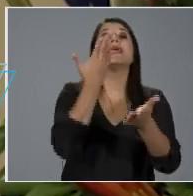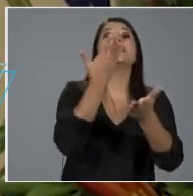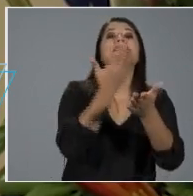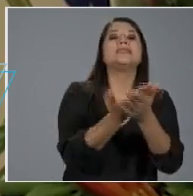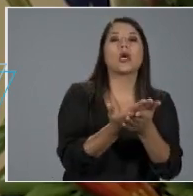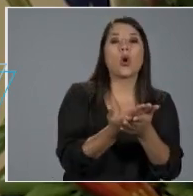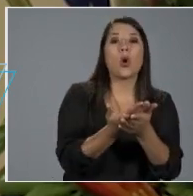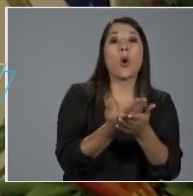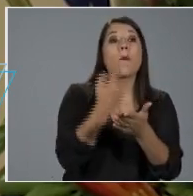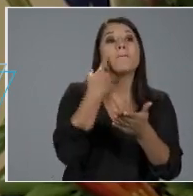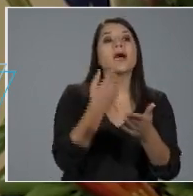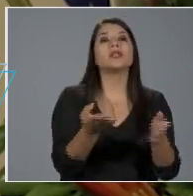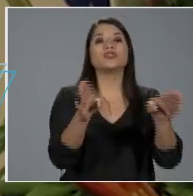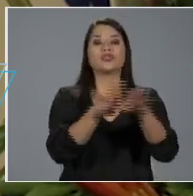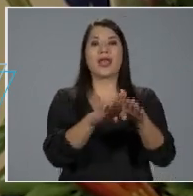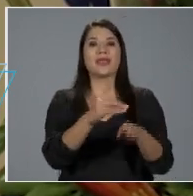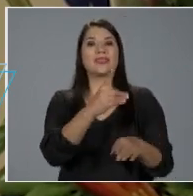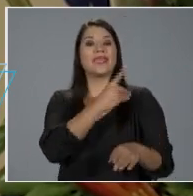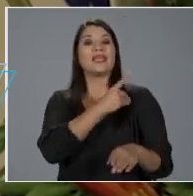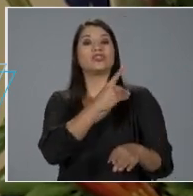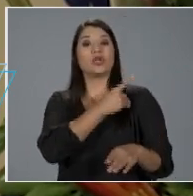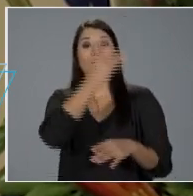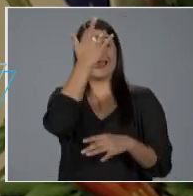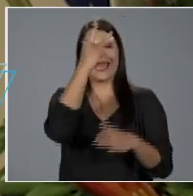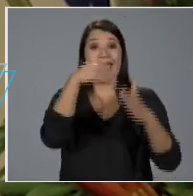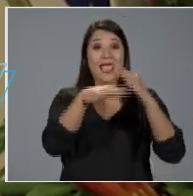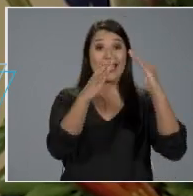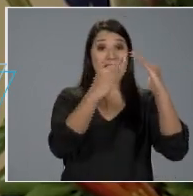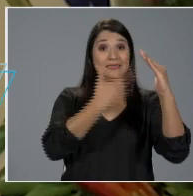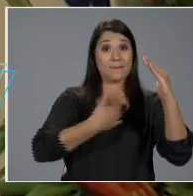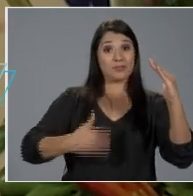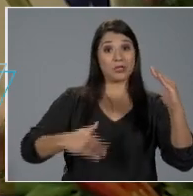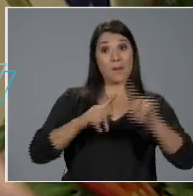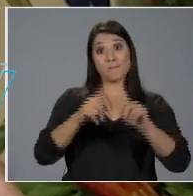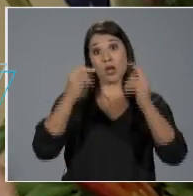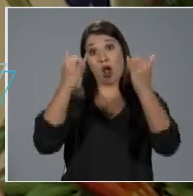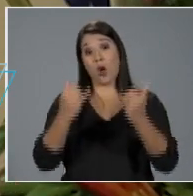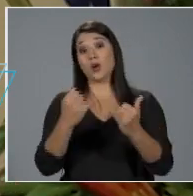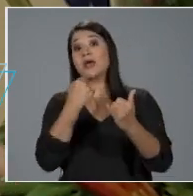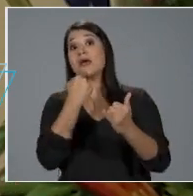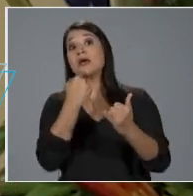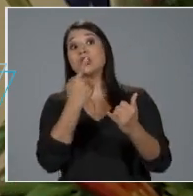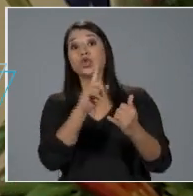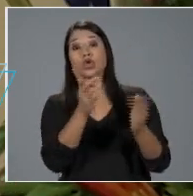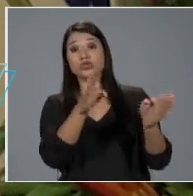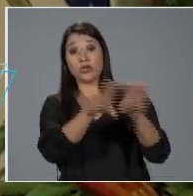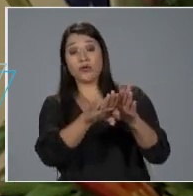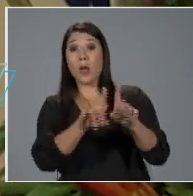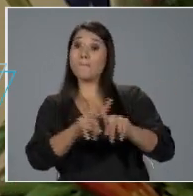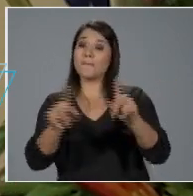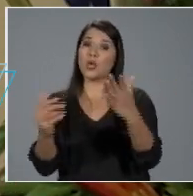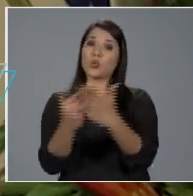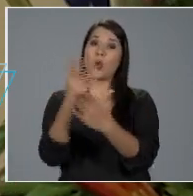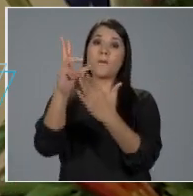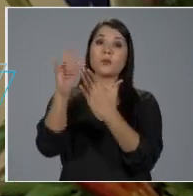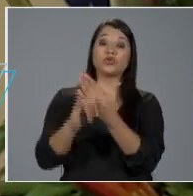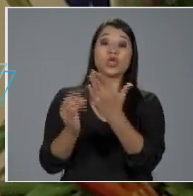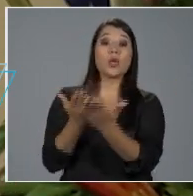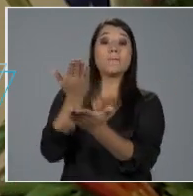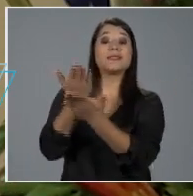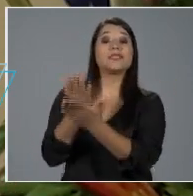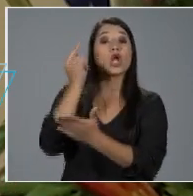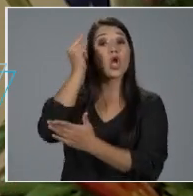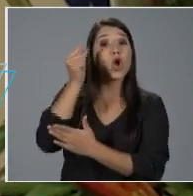cerrar la Dirección de Inteligencia en Casa Presidencial, y ahora resulta que no solo no la cerró, sino que el nuevo proyecto que presentó el